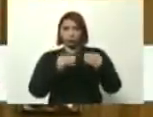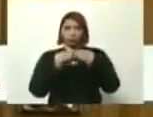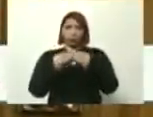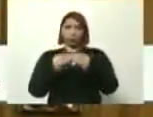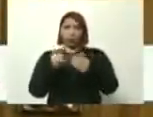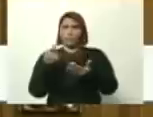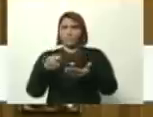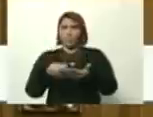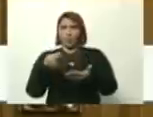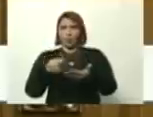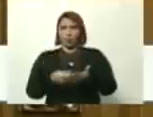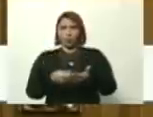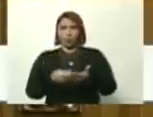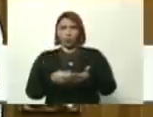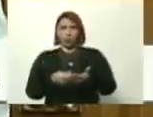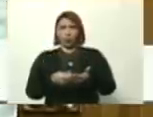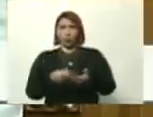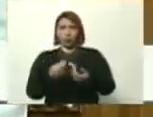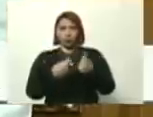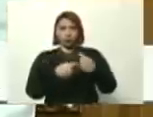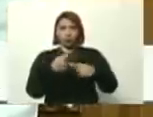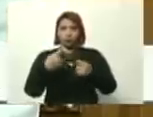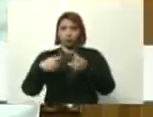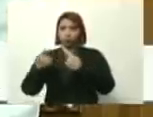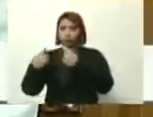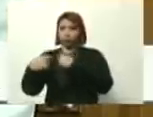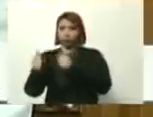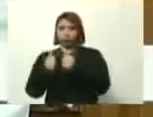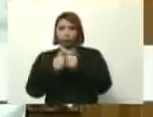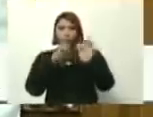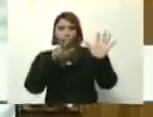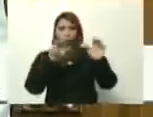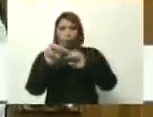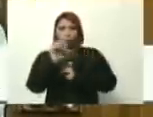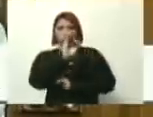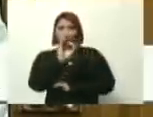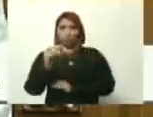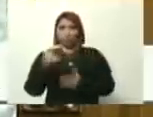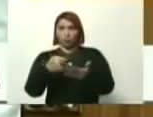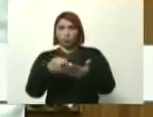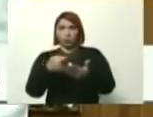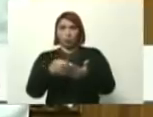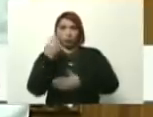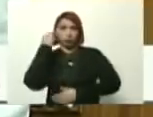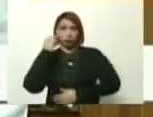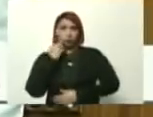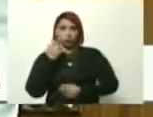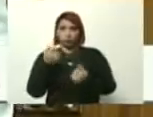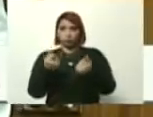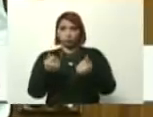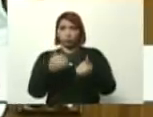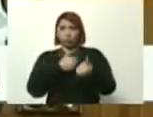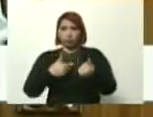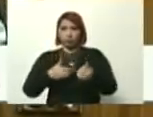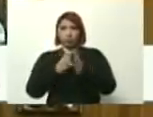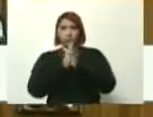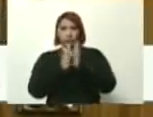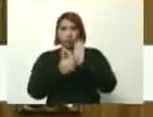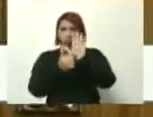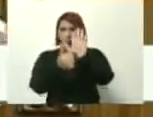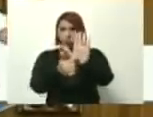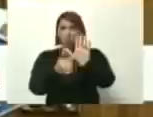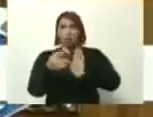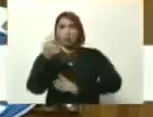pagos en el circuito comercial con un 80% de pago en bolívares. Yo quisiera, por favor, mostrar a